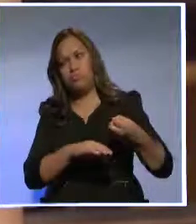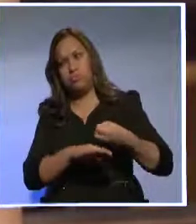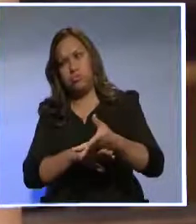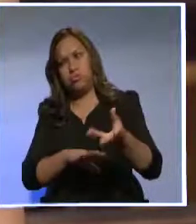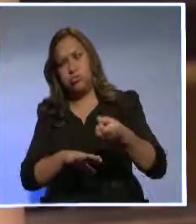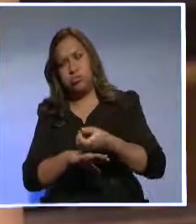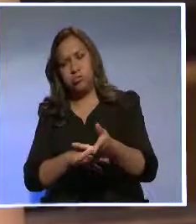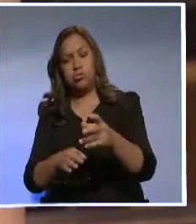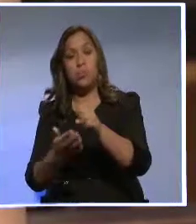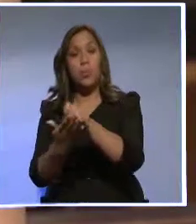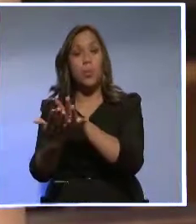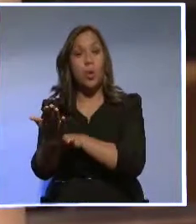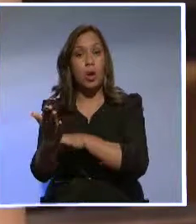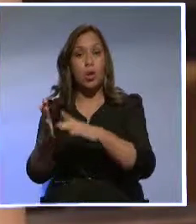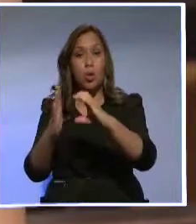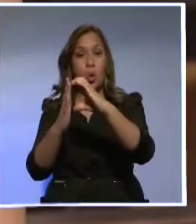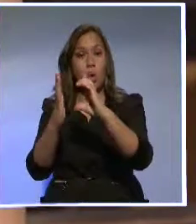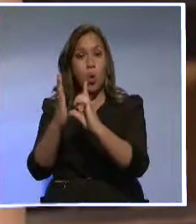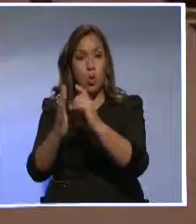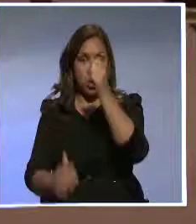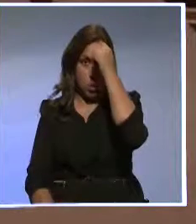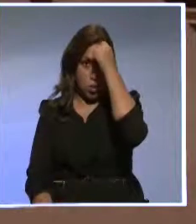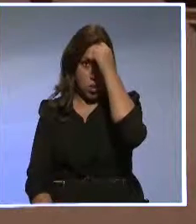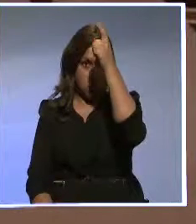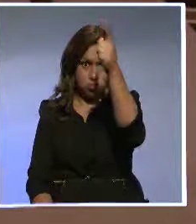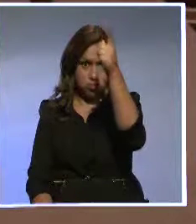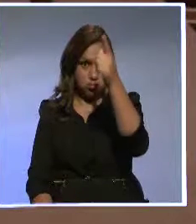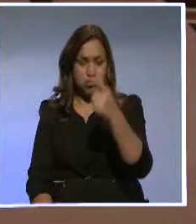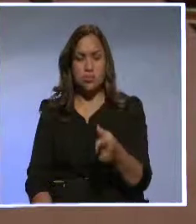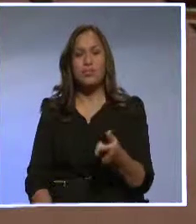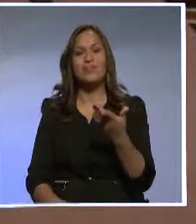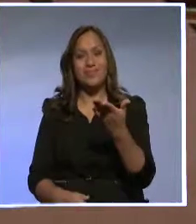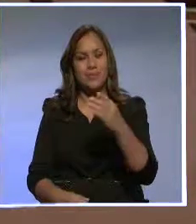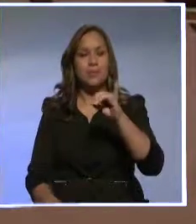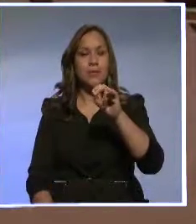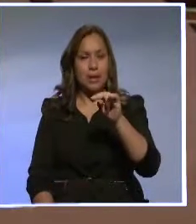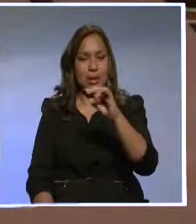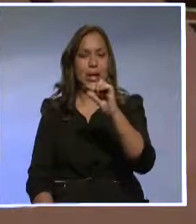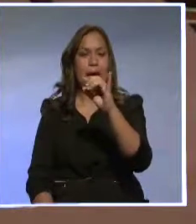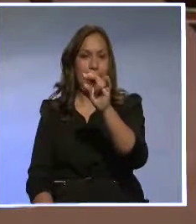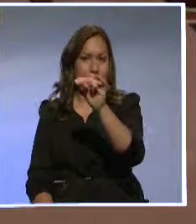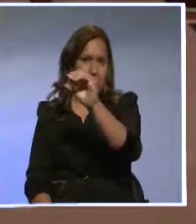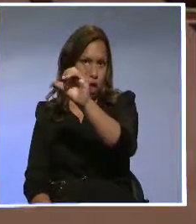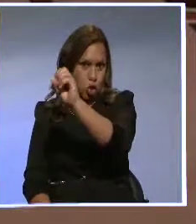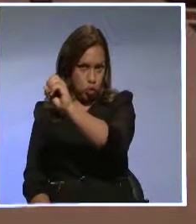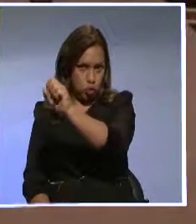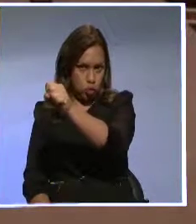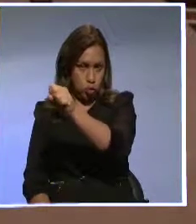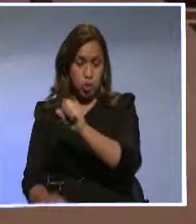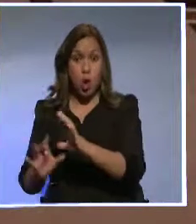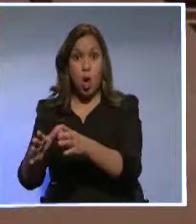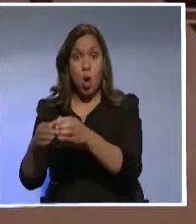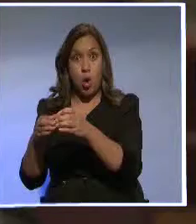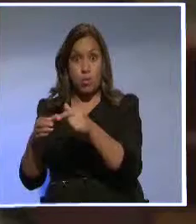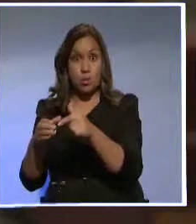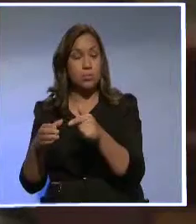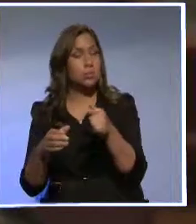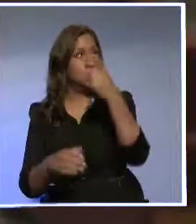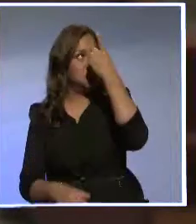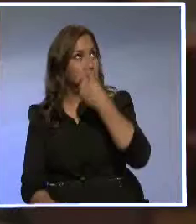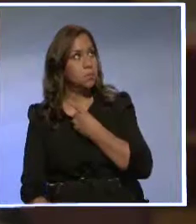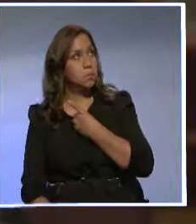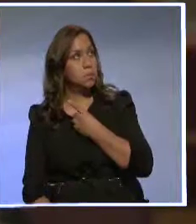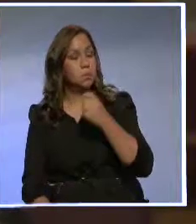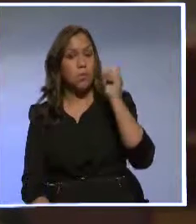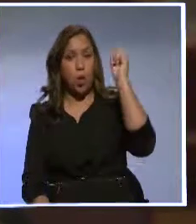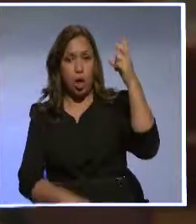conocimientos ingenios básicamente la comisión ha resuelto allanarse al veto presidencial efectivamente la